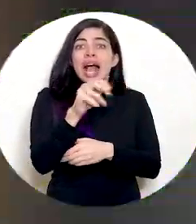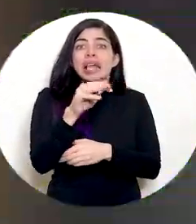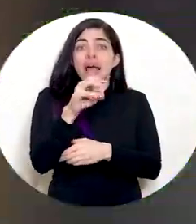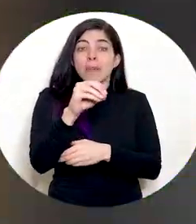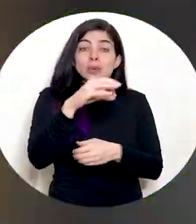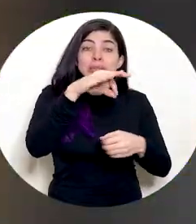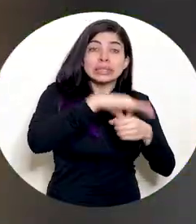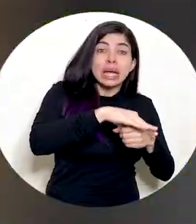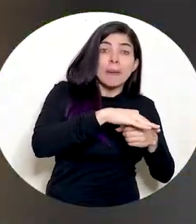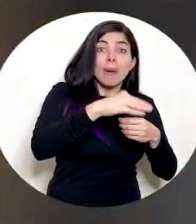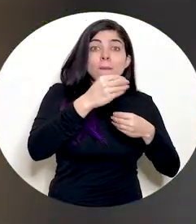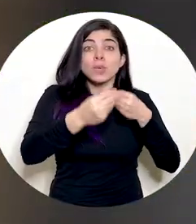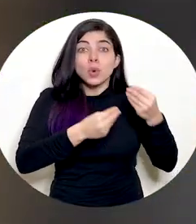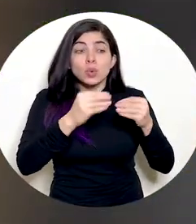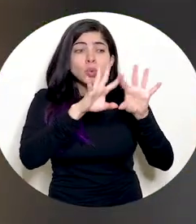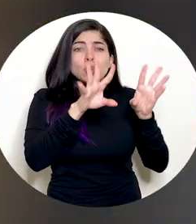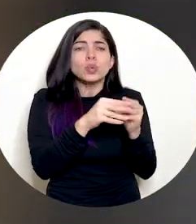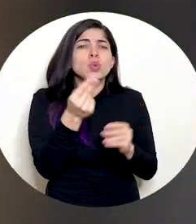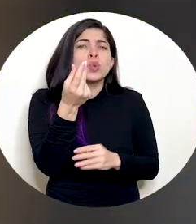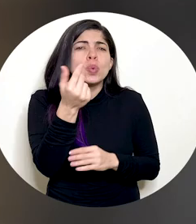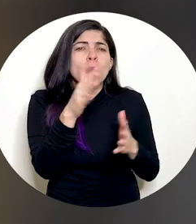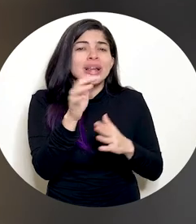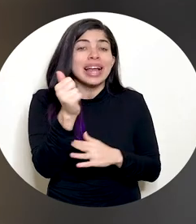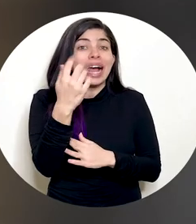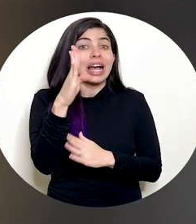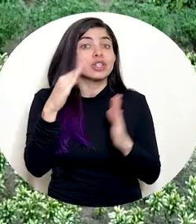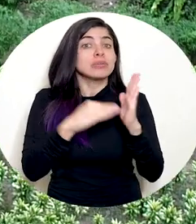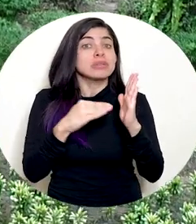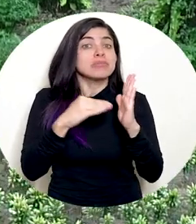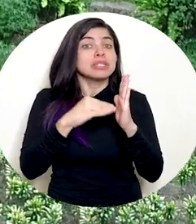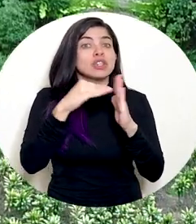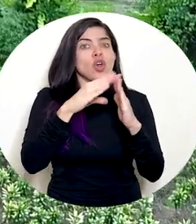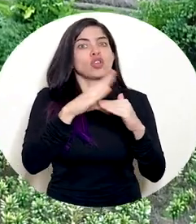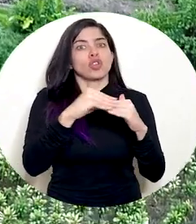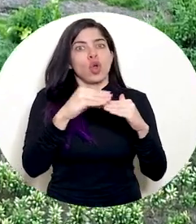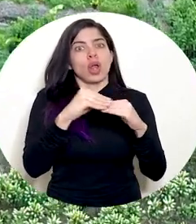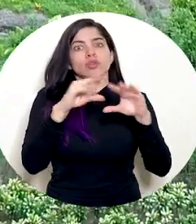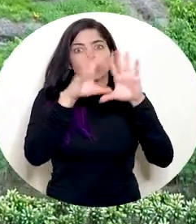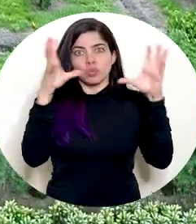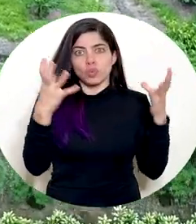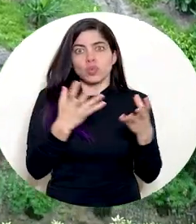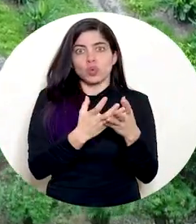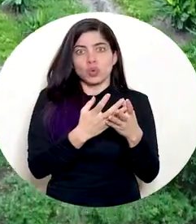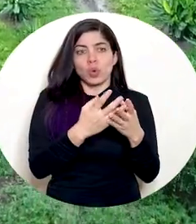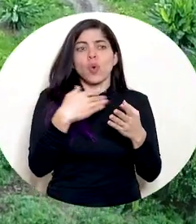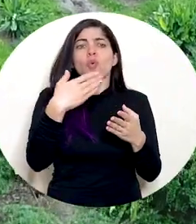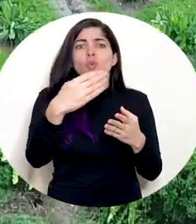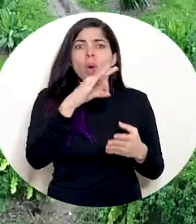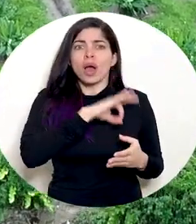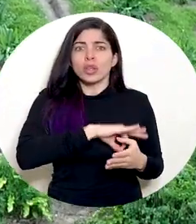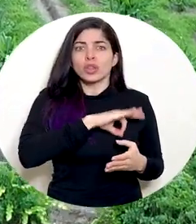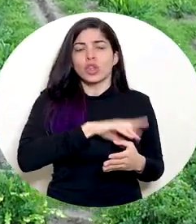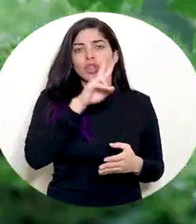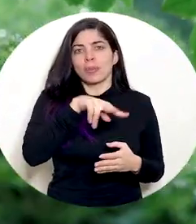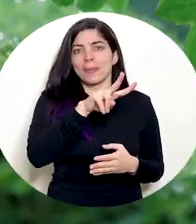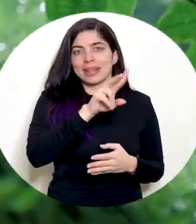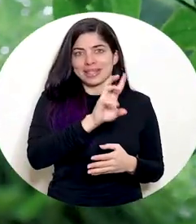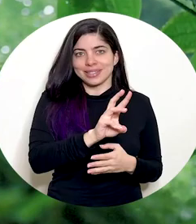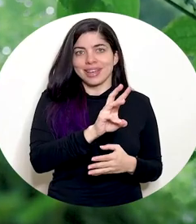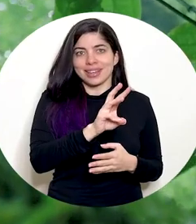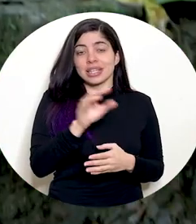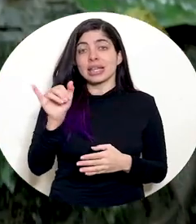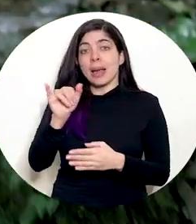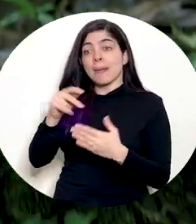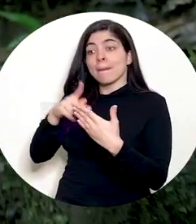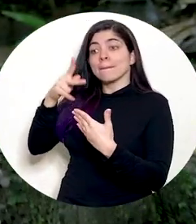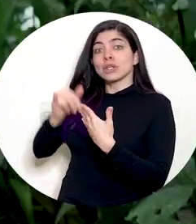mercado en su siembra y subproductos se calcula en 14 mil millones de dólares a nivel mundial para el 2026.